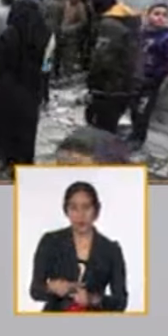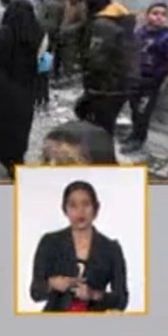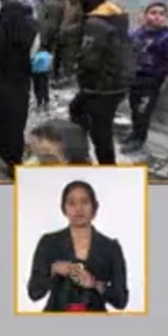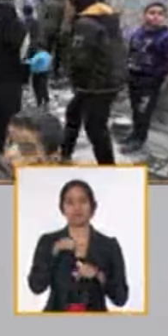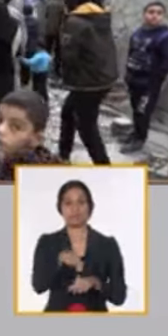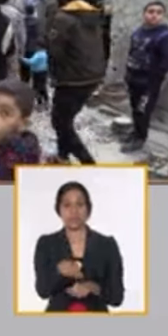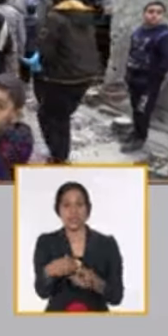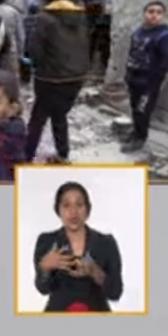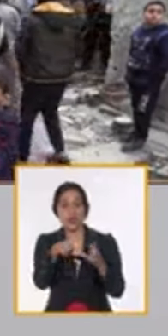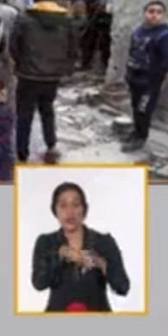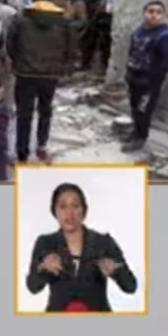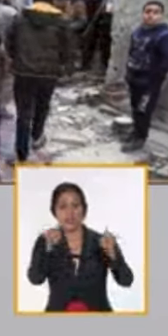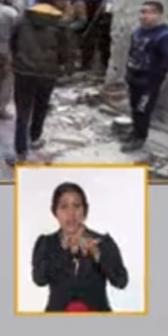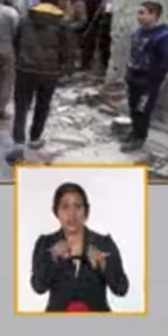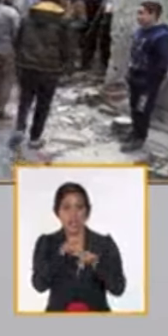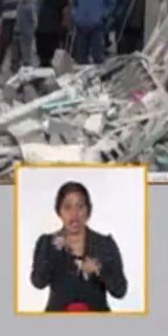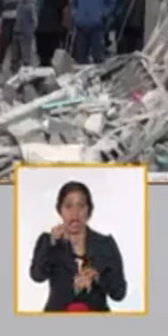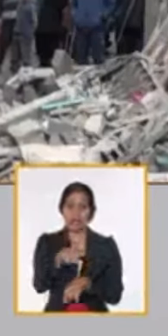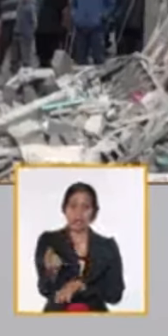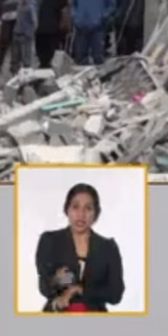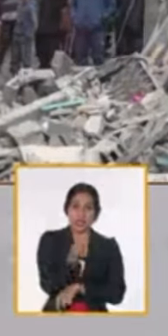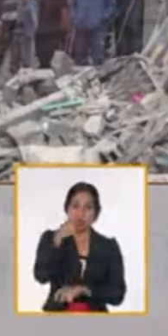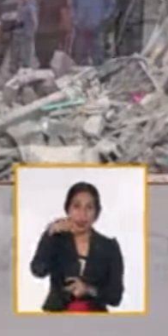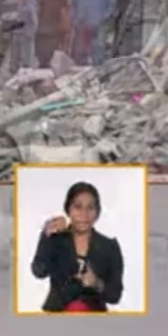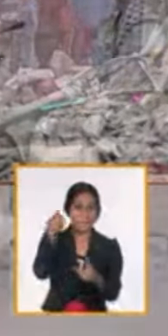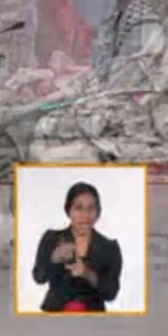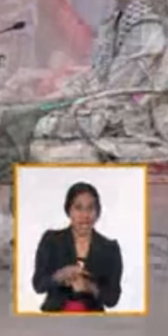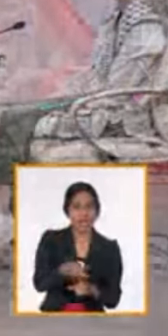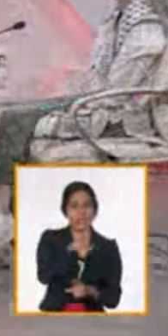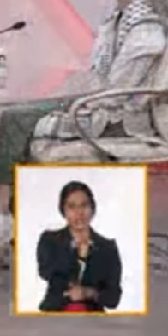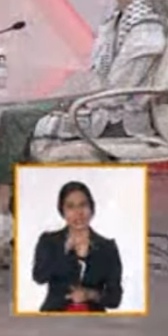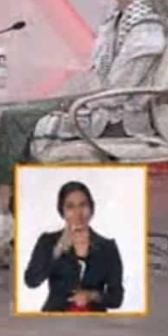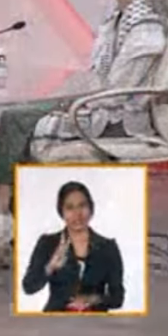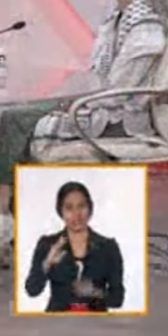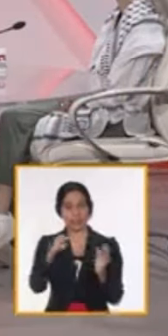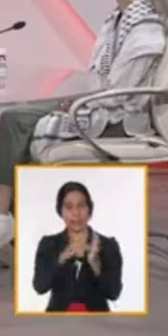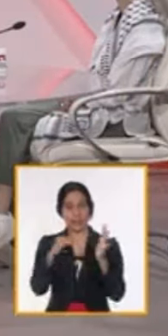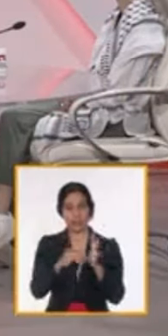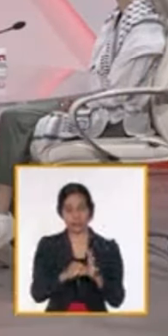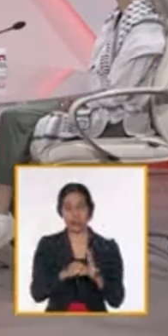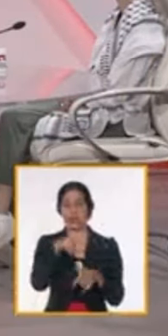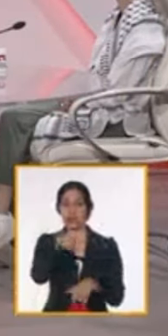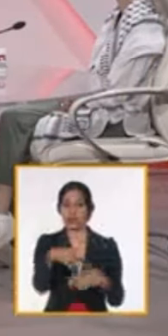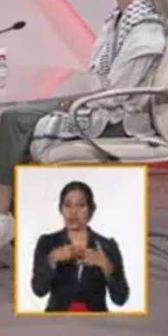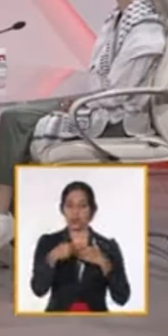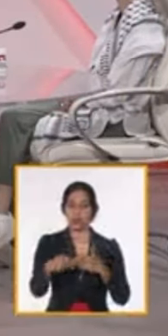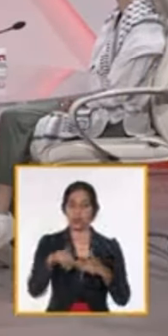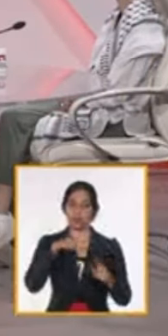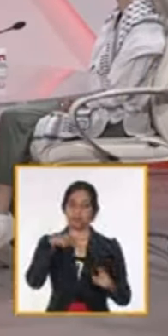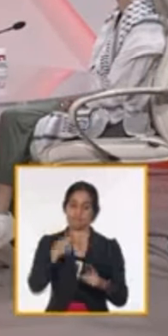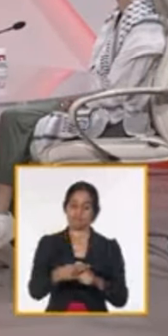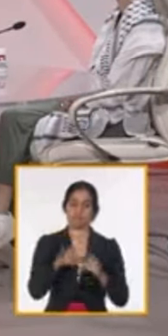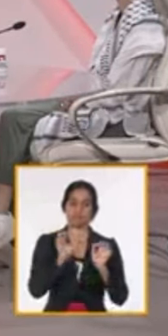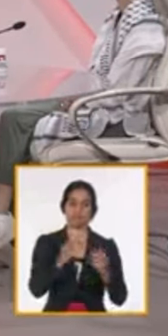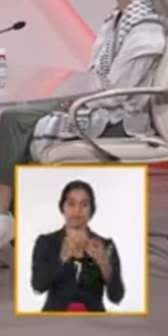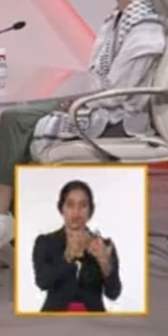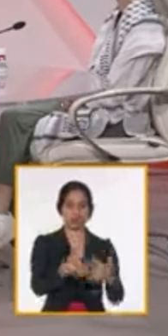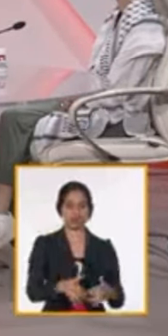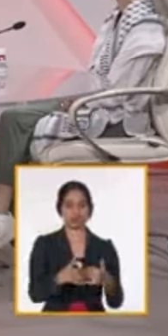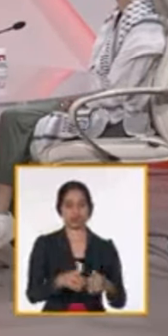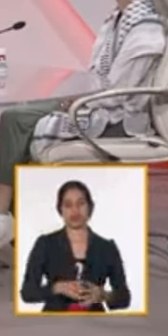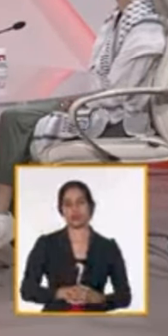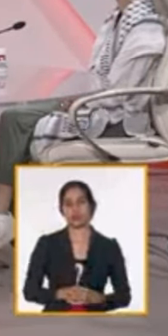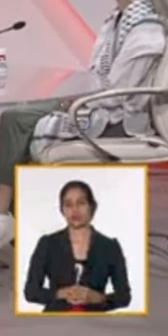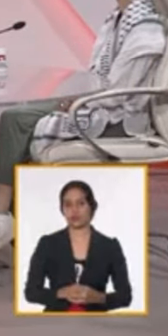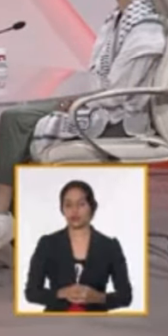sola contribuye más de 13 mil millones de dólares hacia la industria armamentista. Por lo